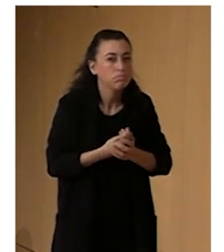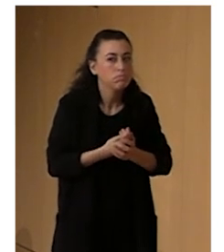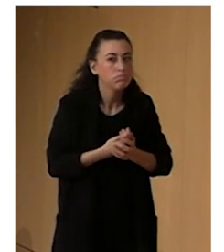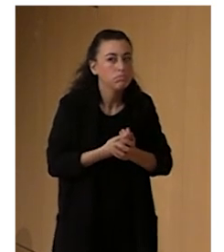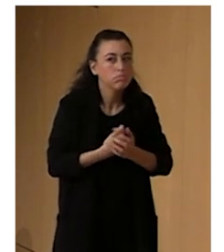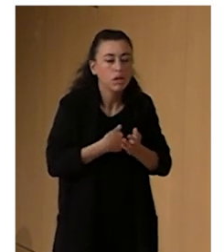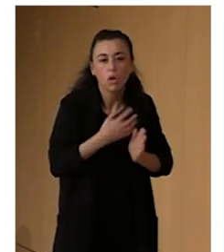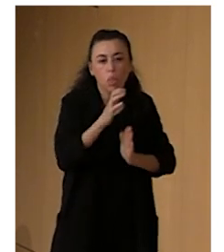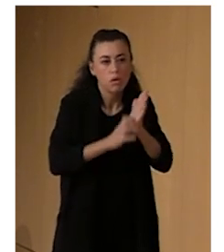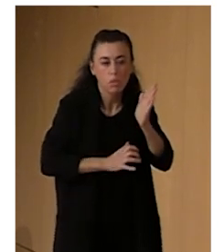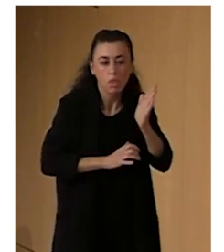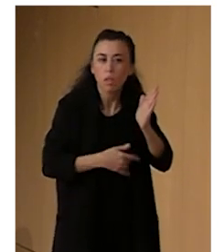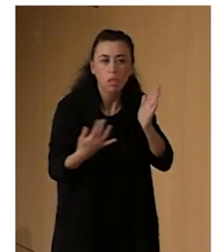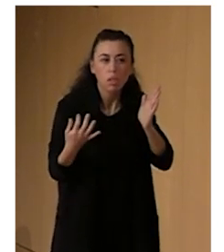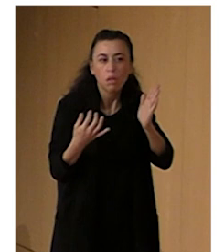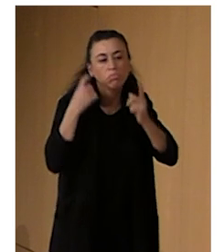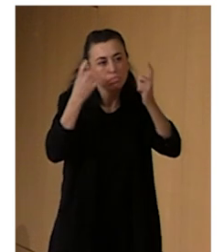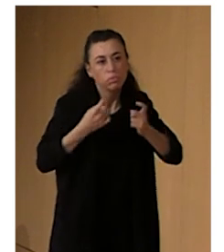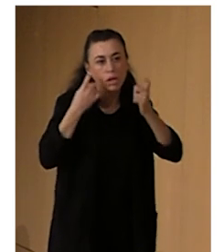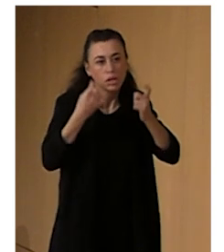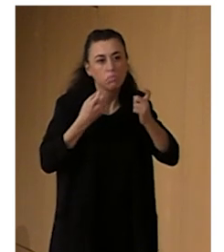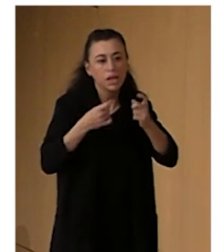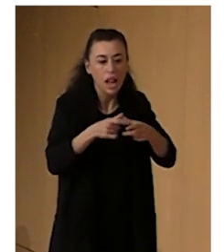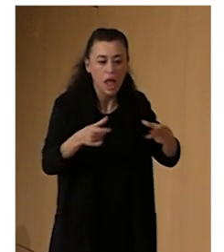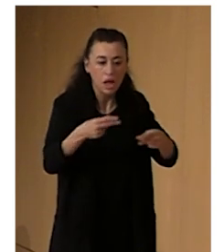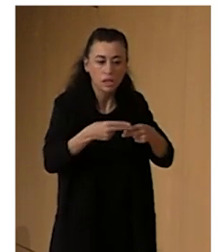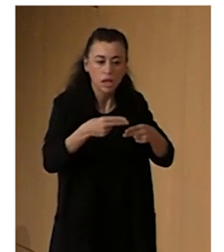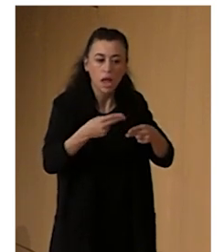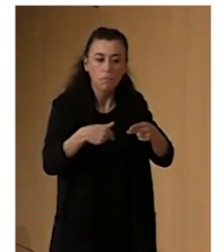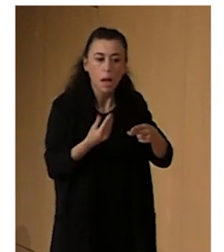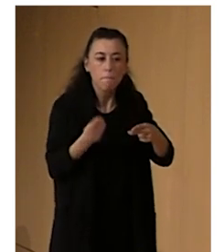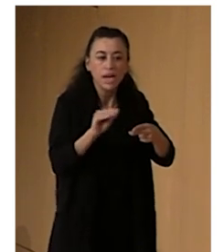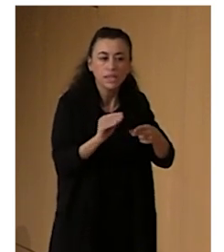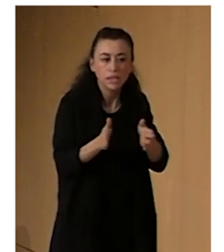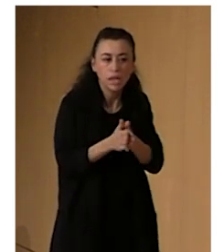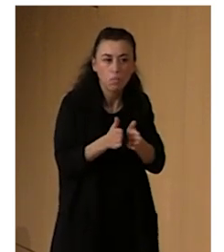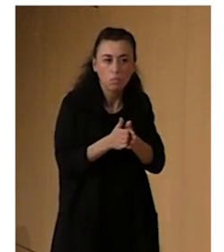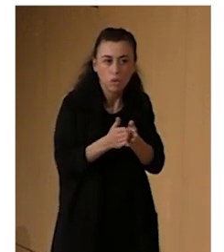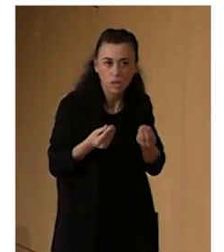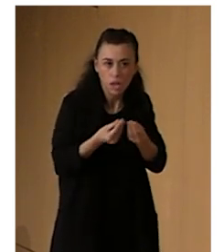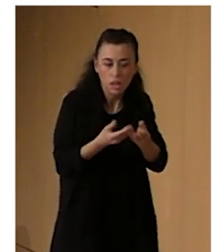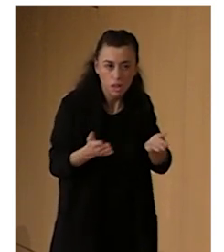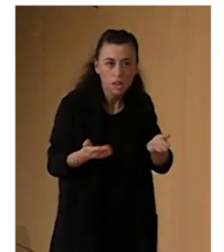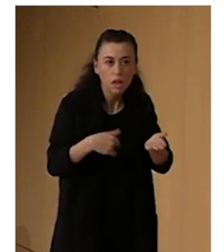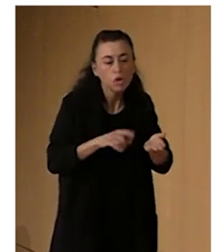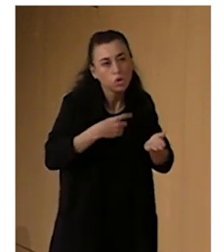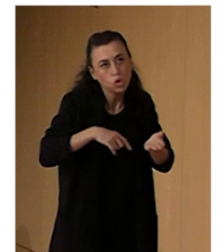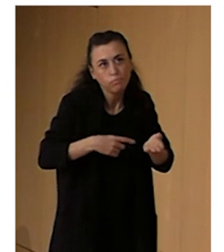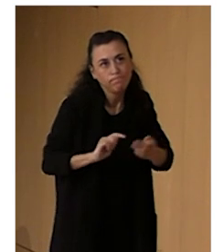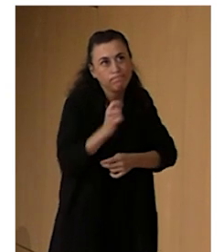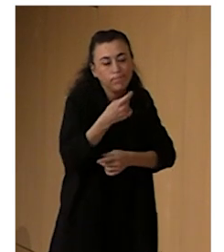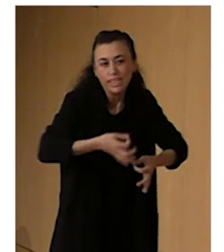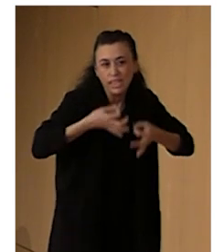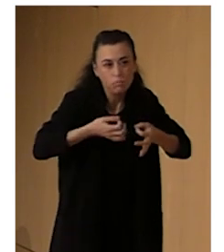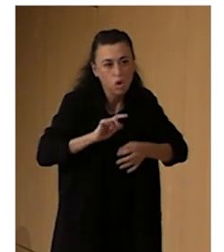tenga un descuento y que sea gratuita la la entrada del acompañante no siempre lo conseguimos lo intentamos luego